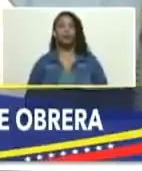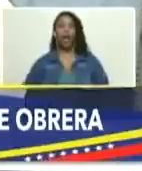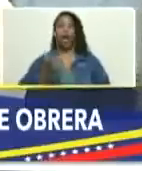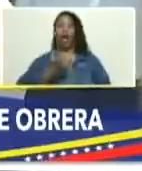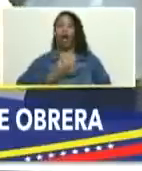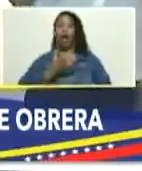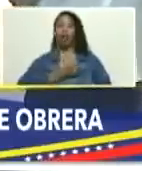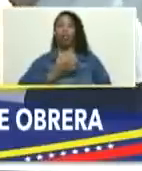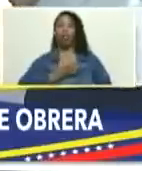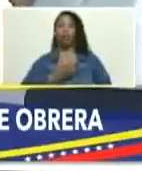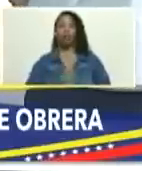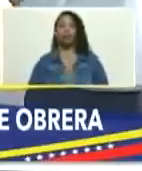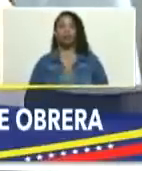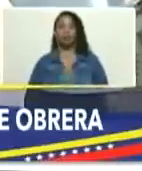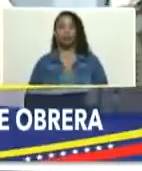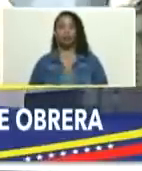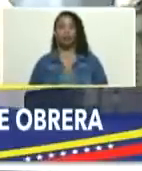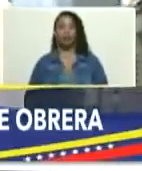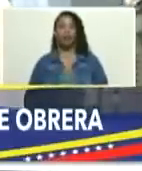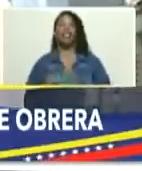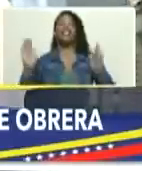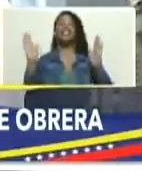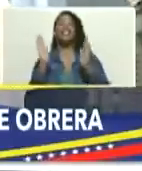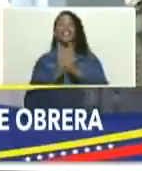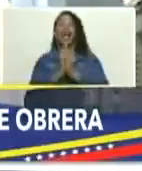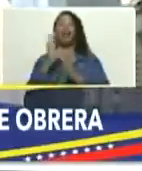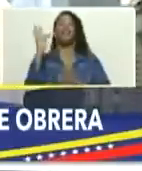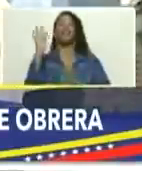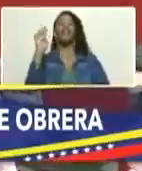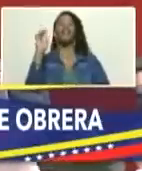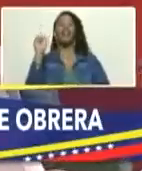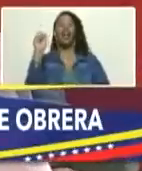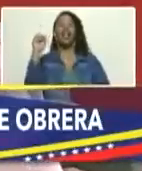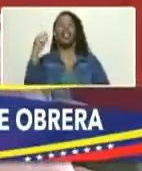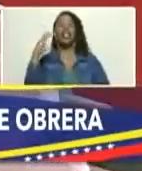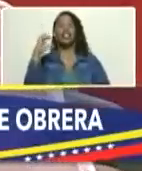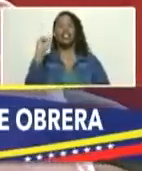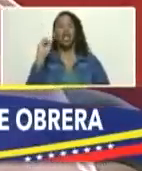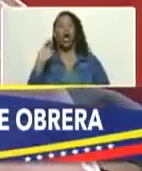alcalde de San Francisco de Yare,